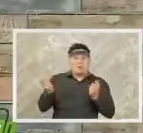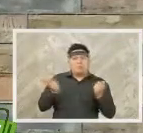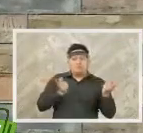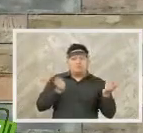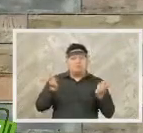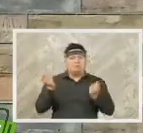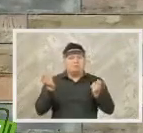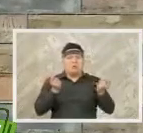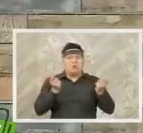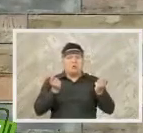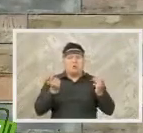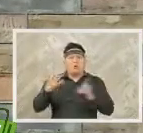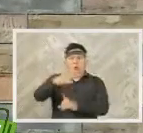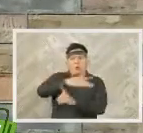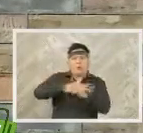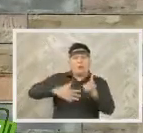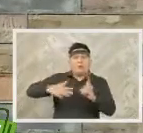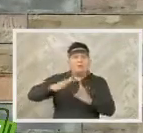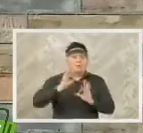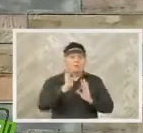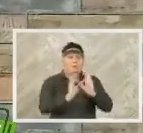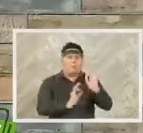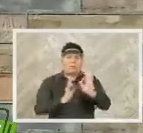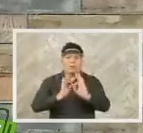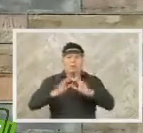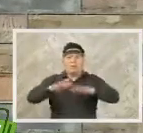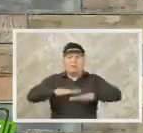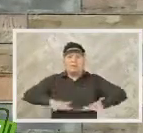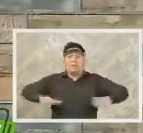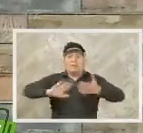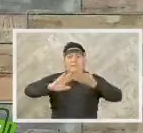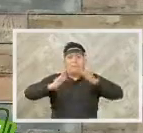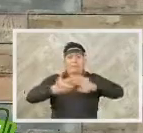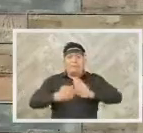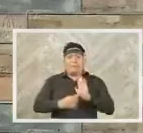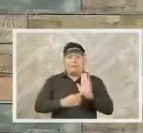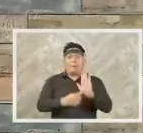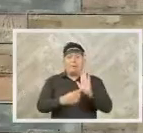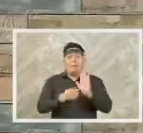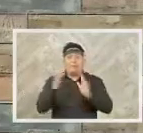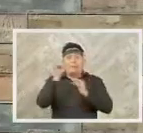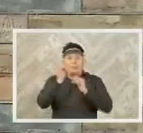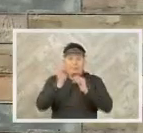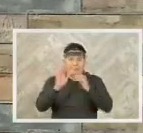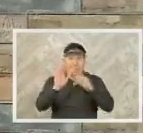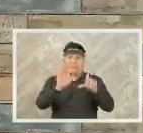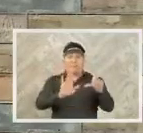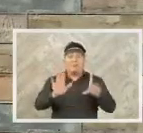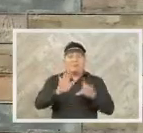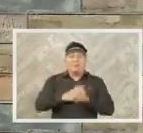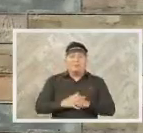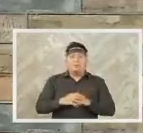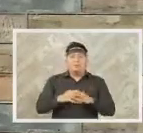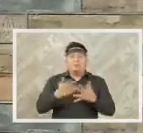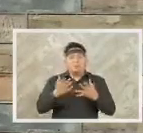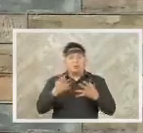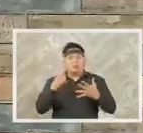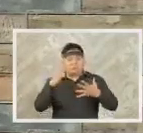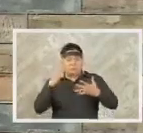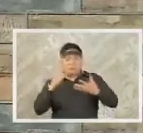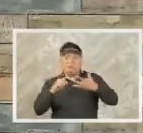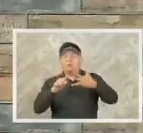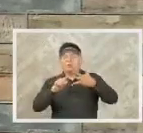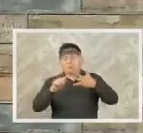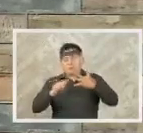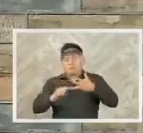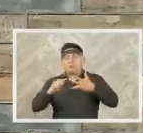entornos protectores para un territorio en paz. Quiero que veamos este video para conocer un poco más de nuestras dos líneas estratégicas